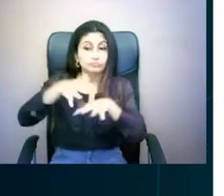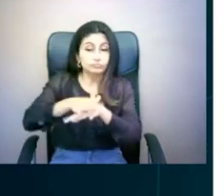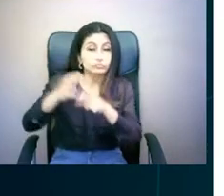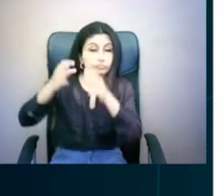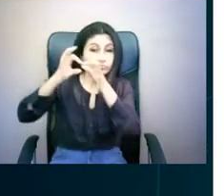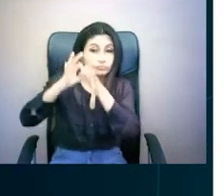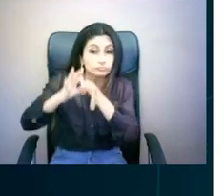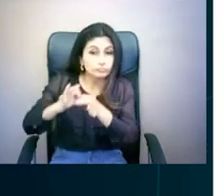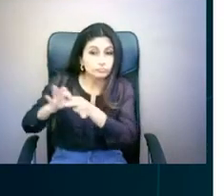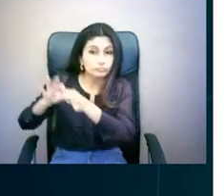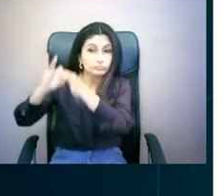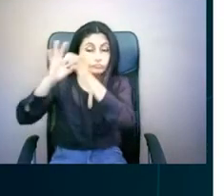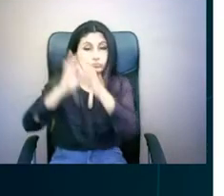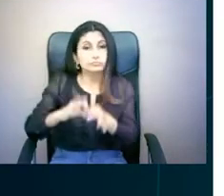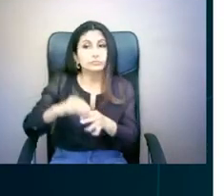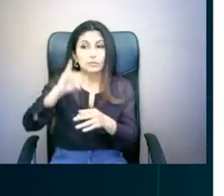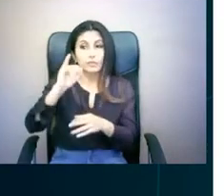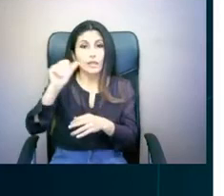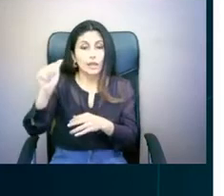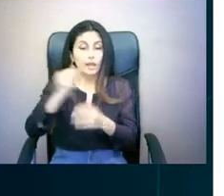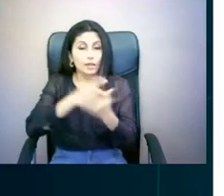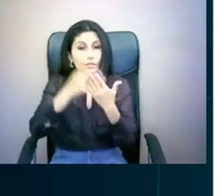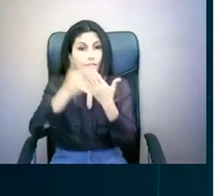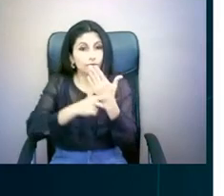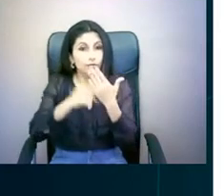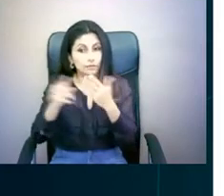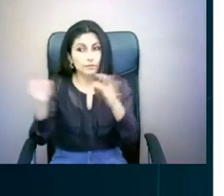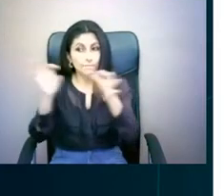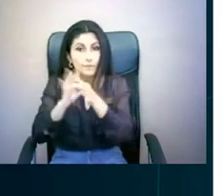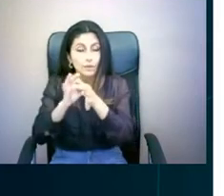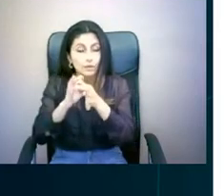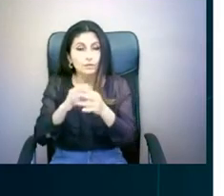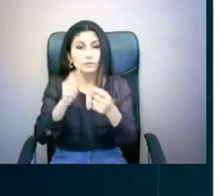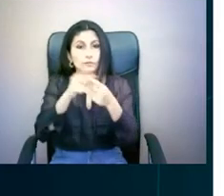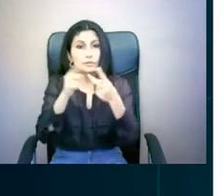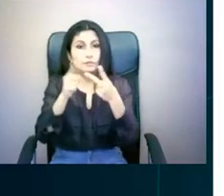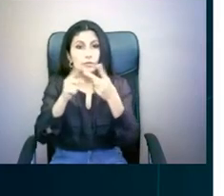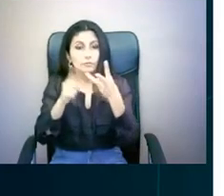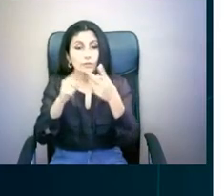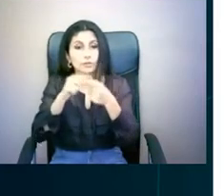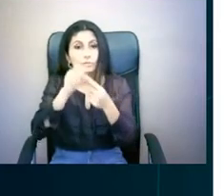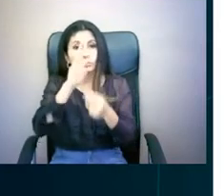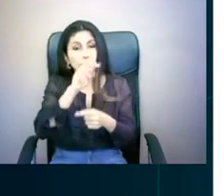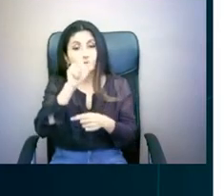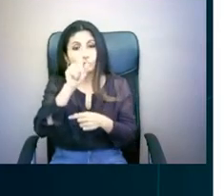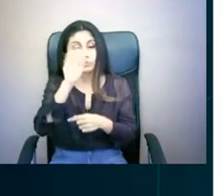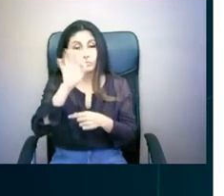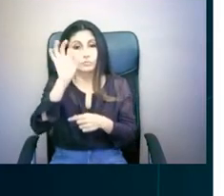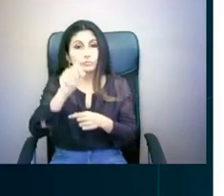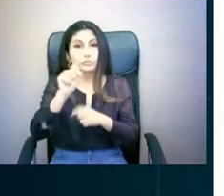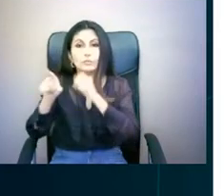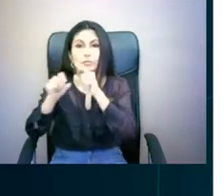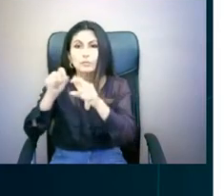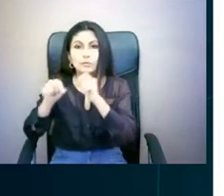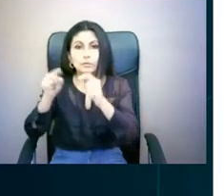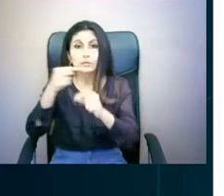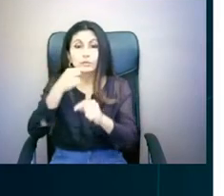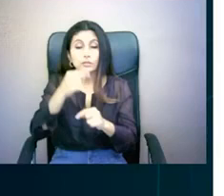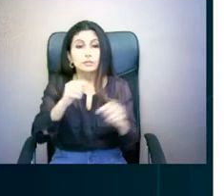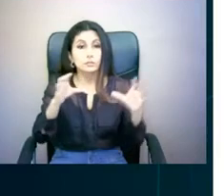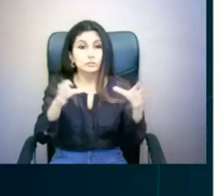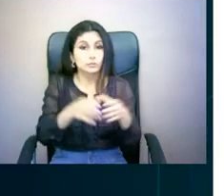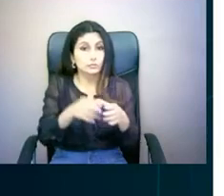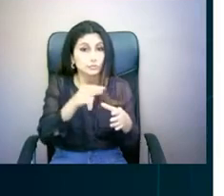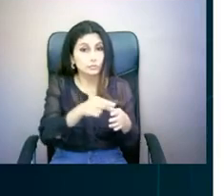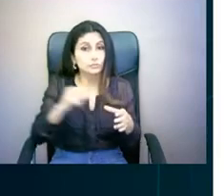de proyectos con la parte de inteligencia artificial, vemos estos tres datos importantes. Y es que el 81% de los encuestados dijo que la organización está siendo afectada